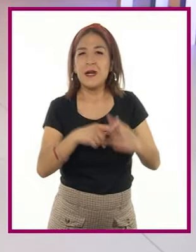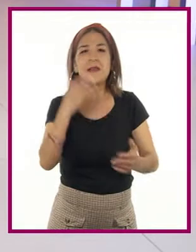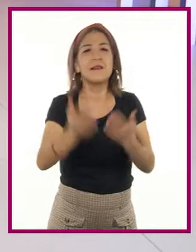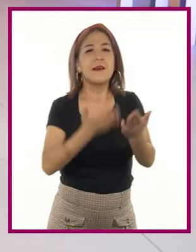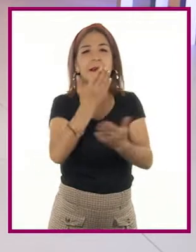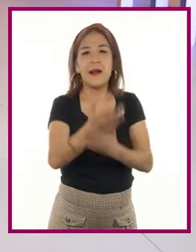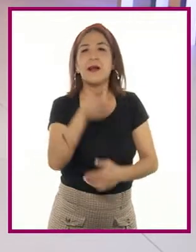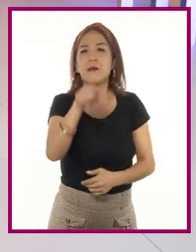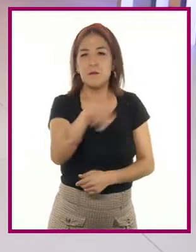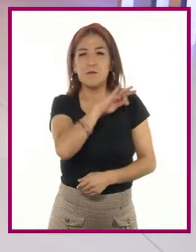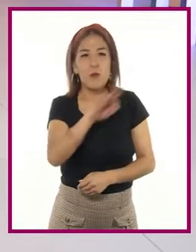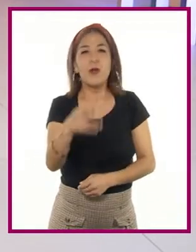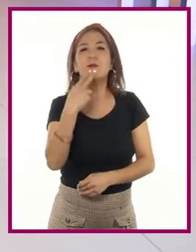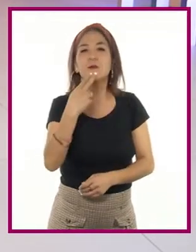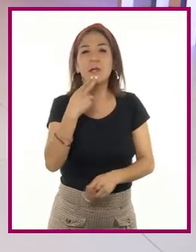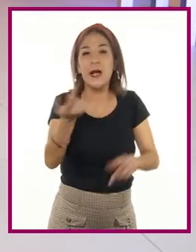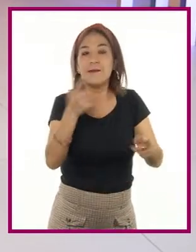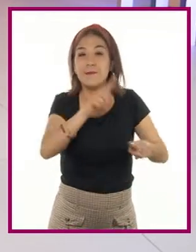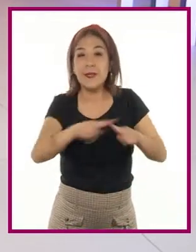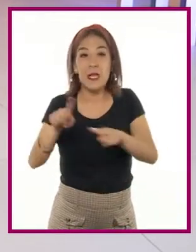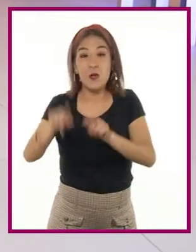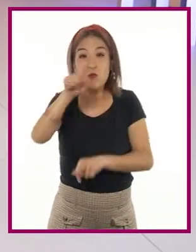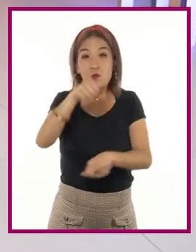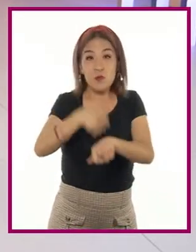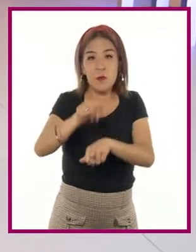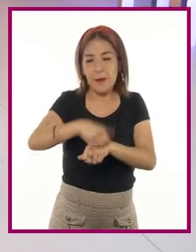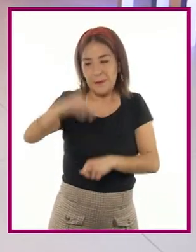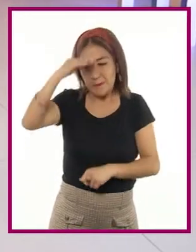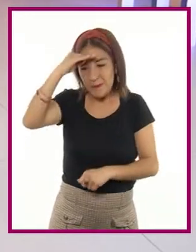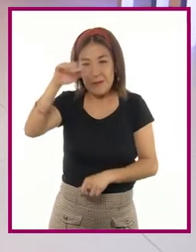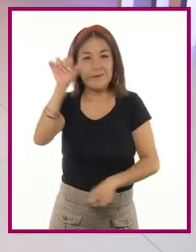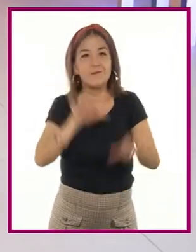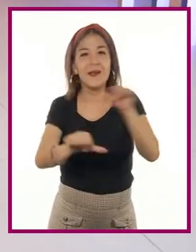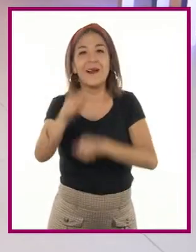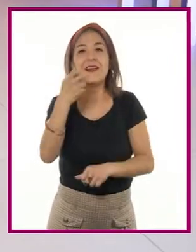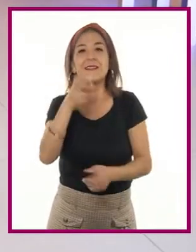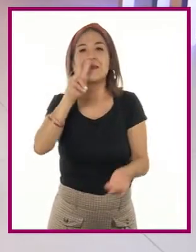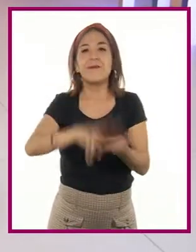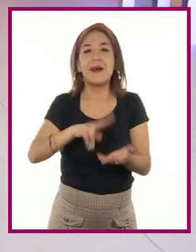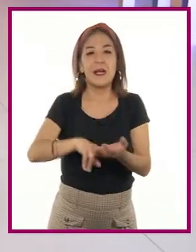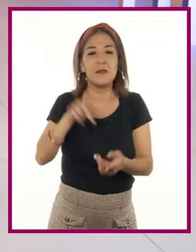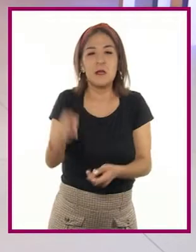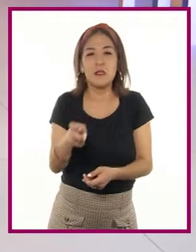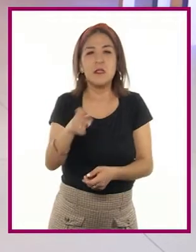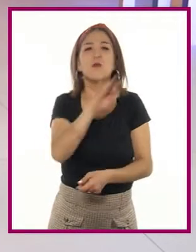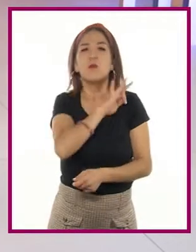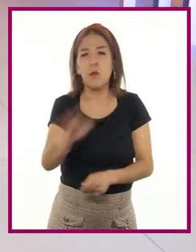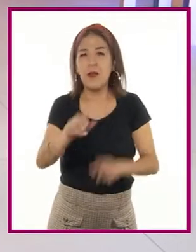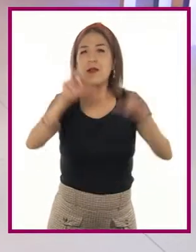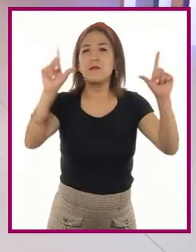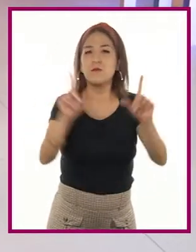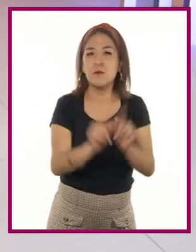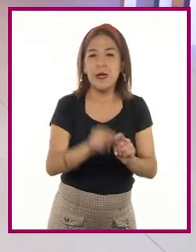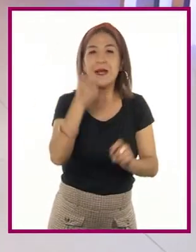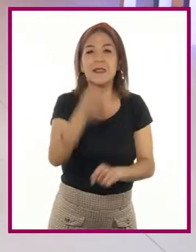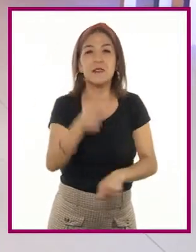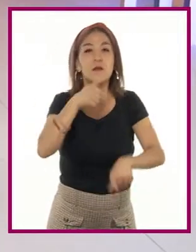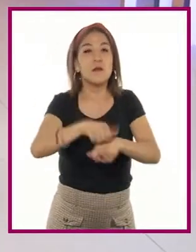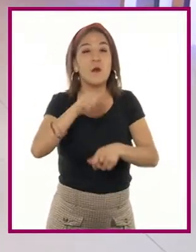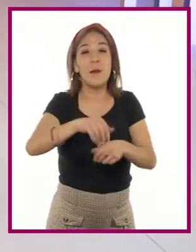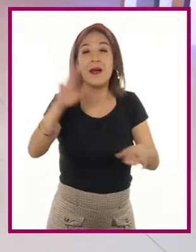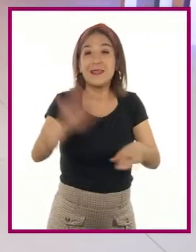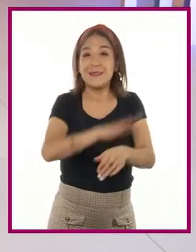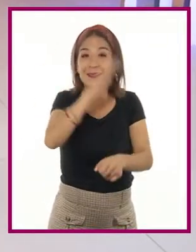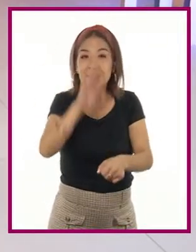pueden utilizar debido a que el número pensado se sustituye en expresiones que siempre se pueden reducir a una cantidad exacta